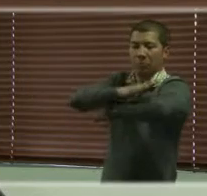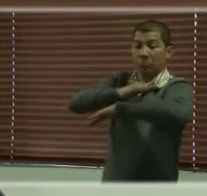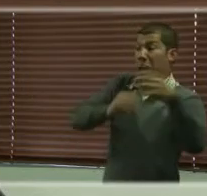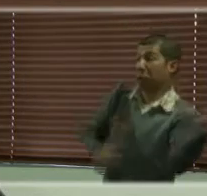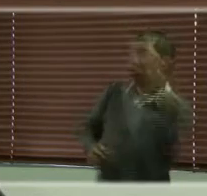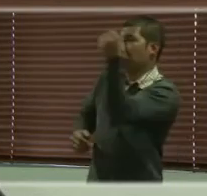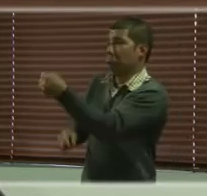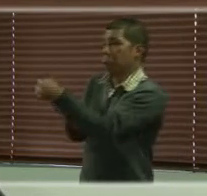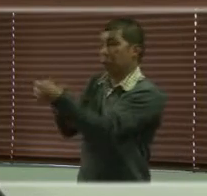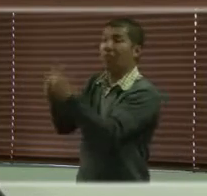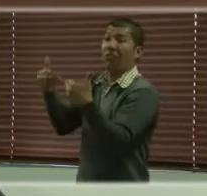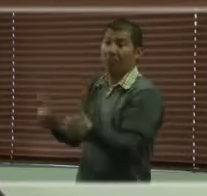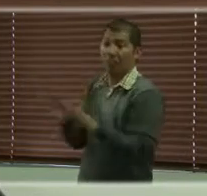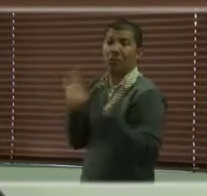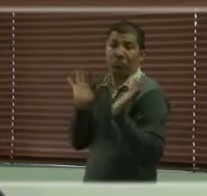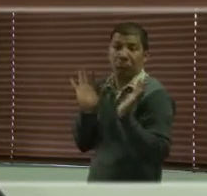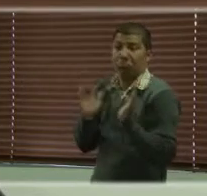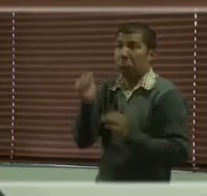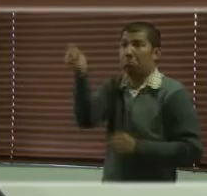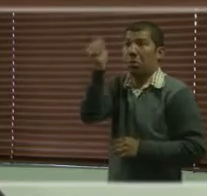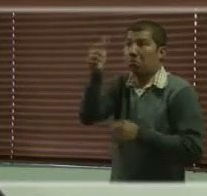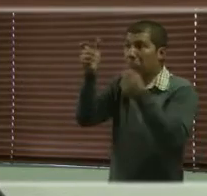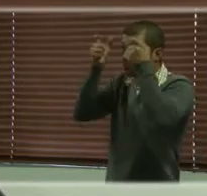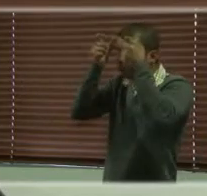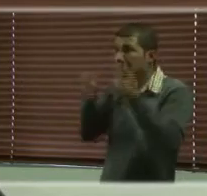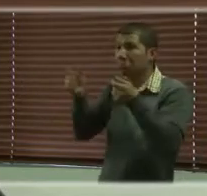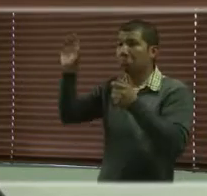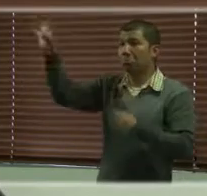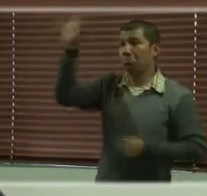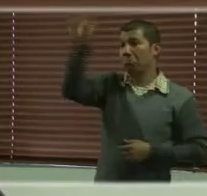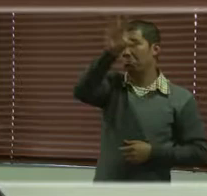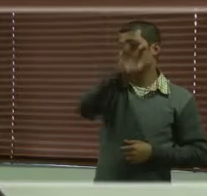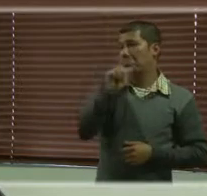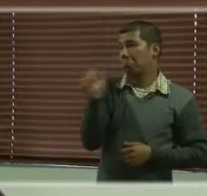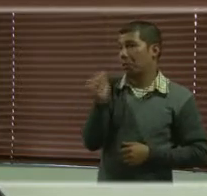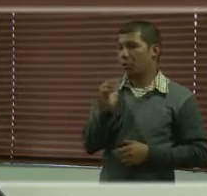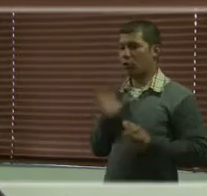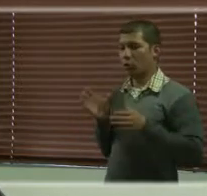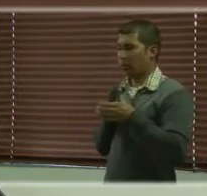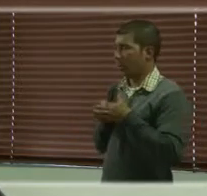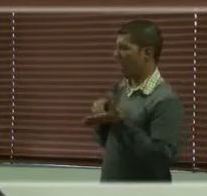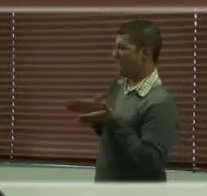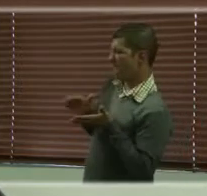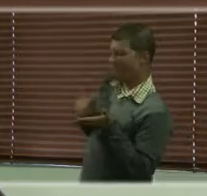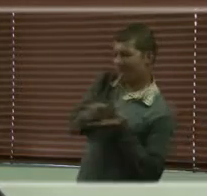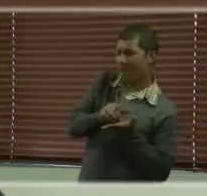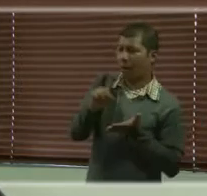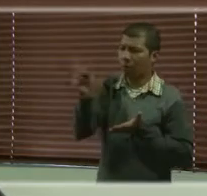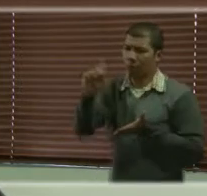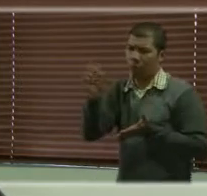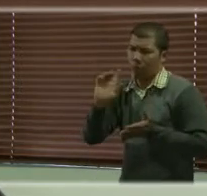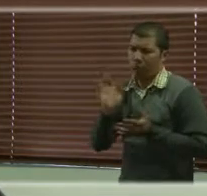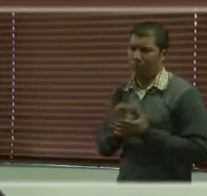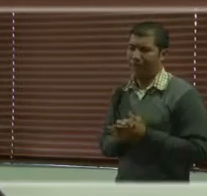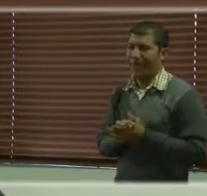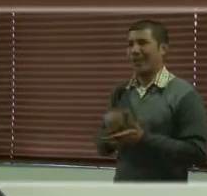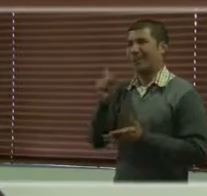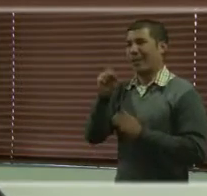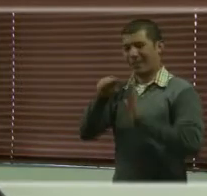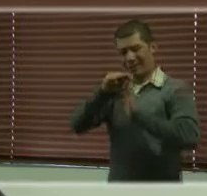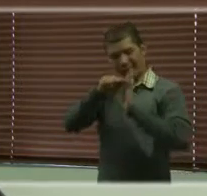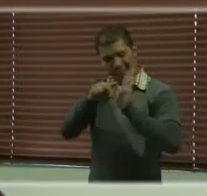Pero así como una conformación de que haya un cierto número de personas con ciertas discapacidad pues no No la hay verdad sino que ha